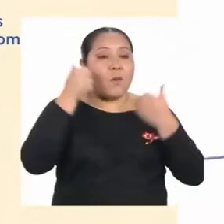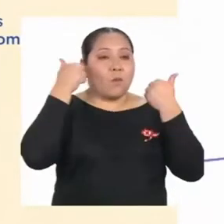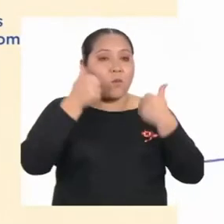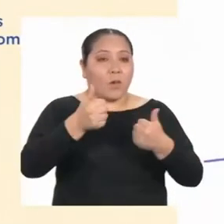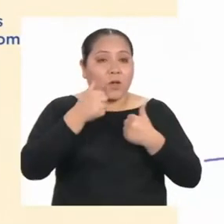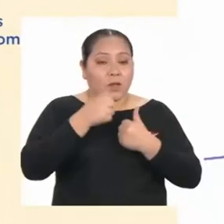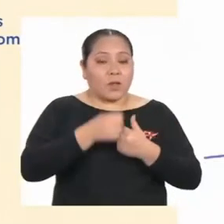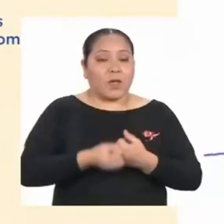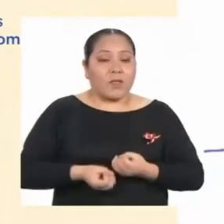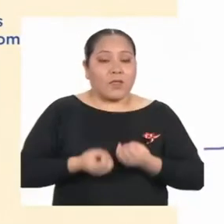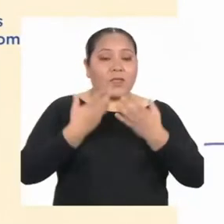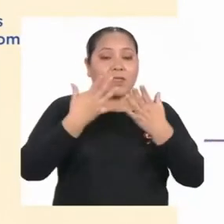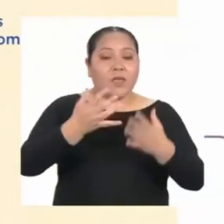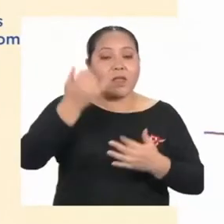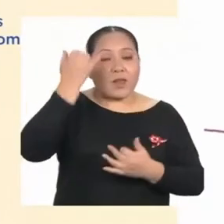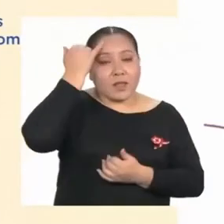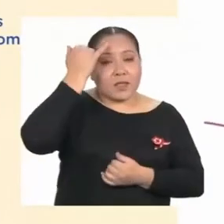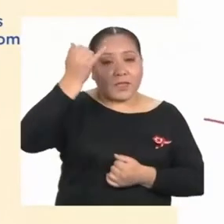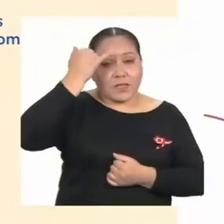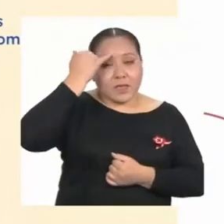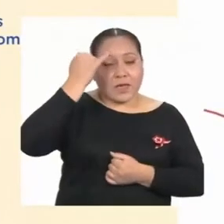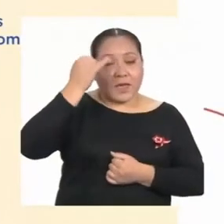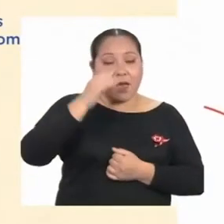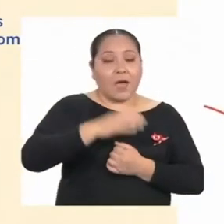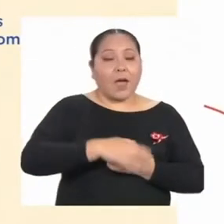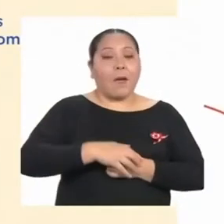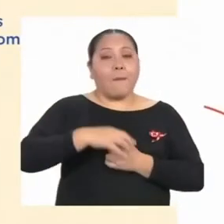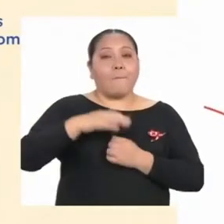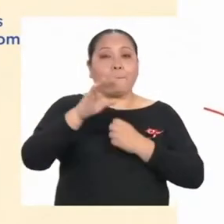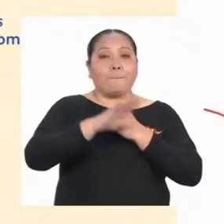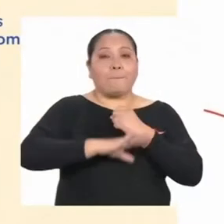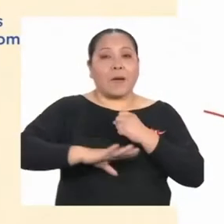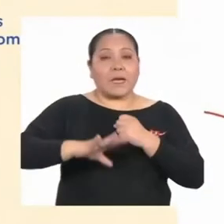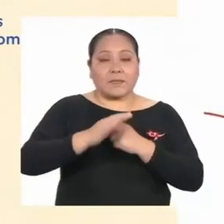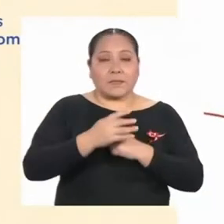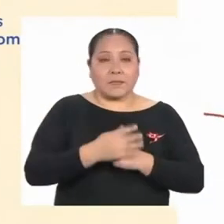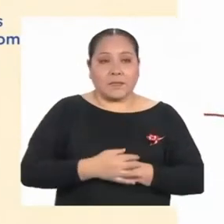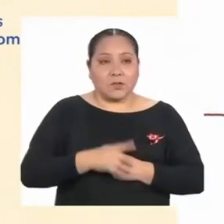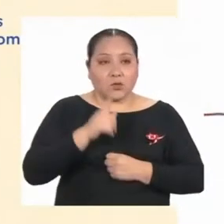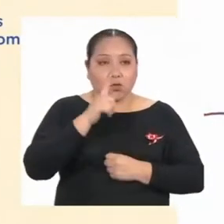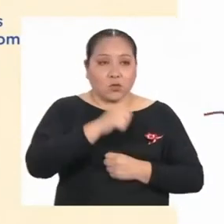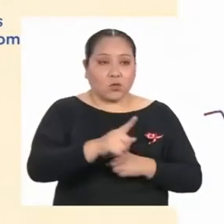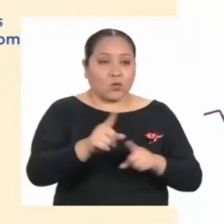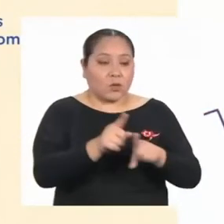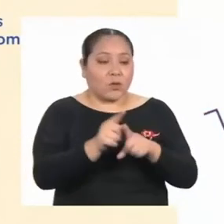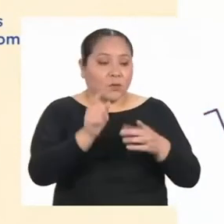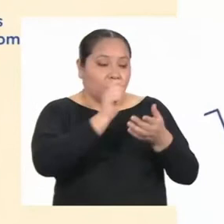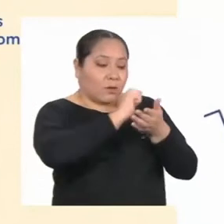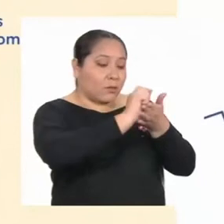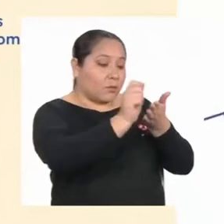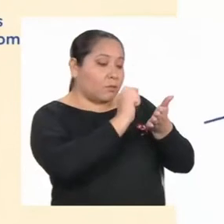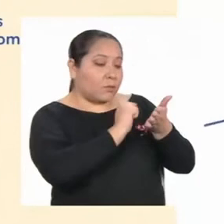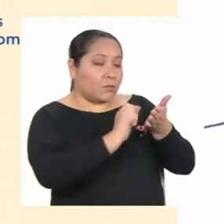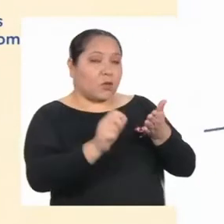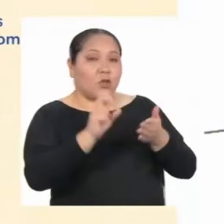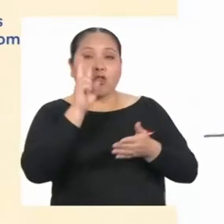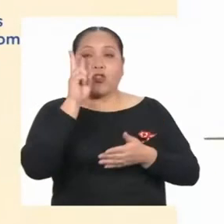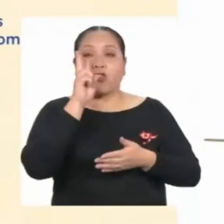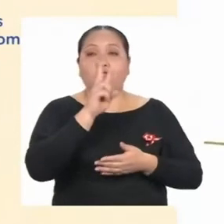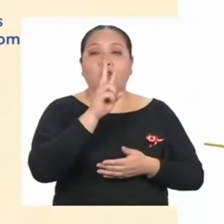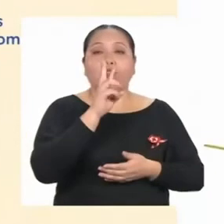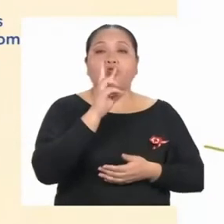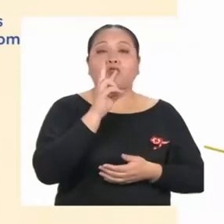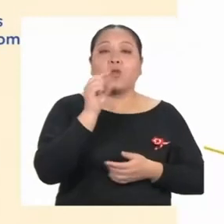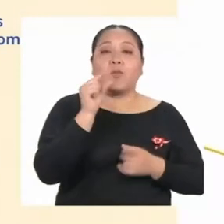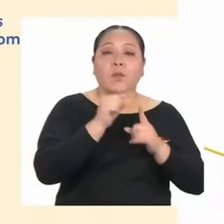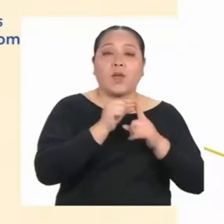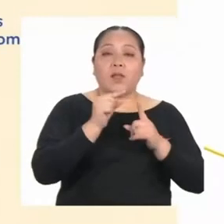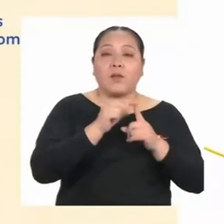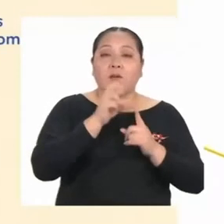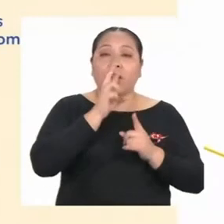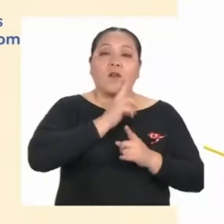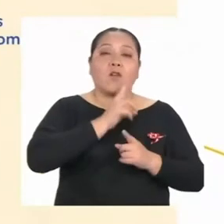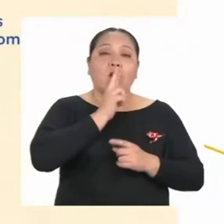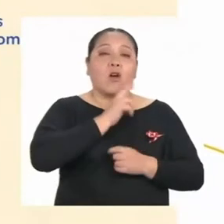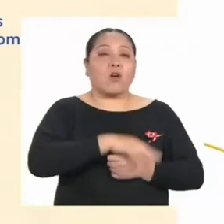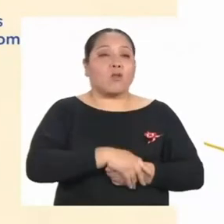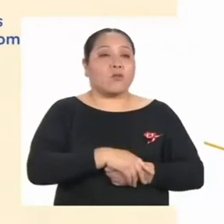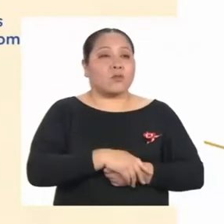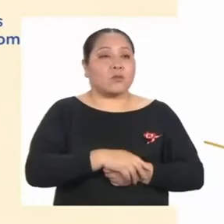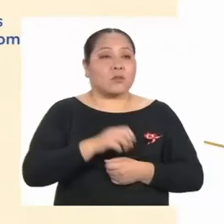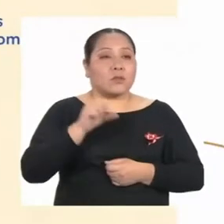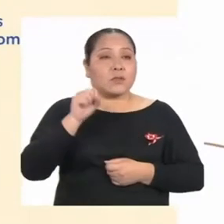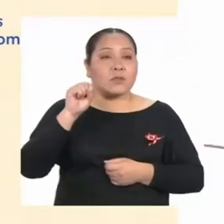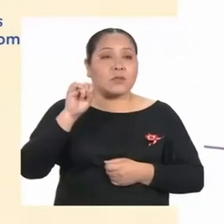la idea principal. También veo que has marcado en rojo dos palabras,